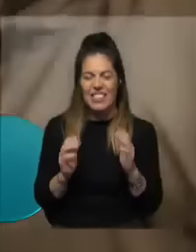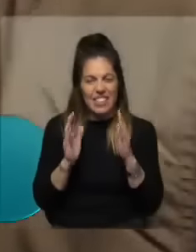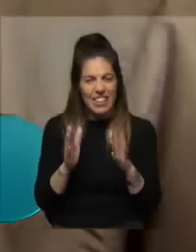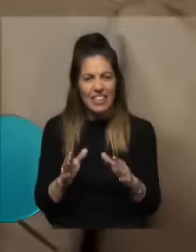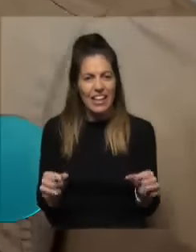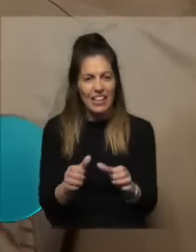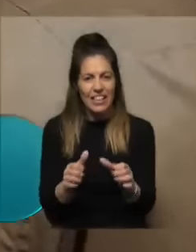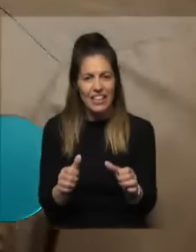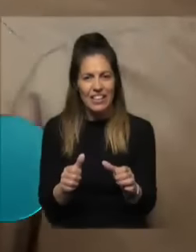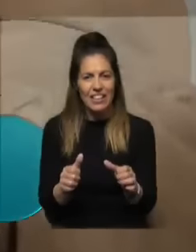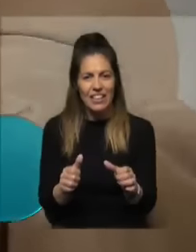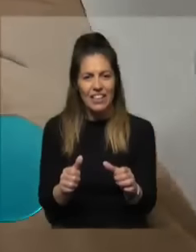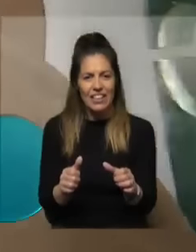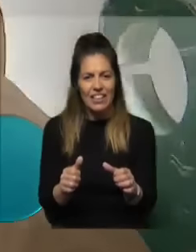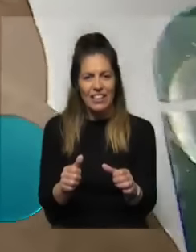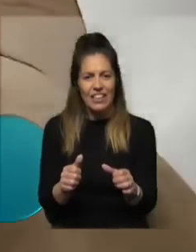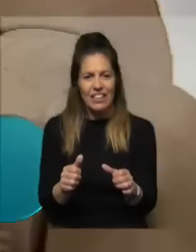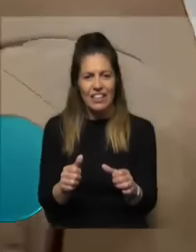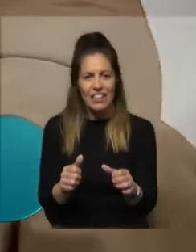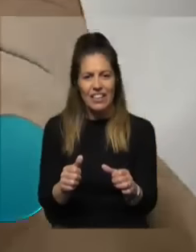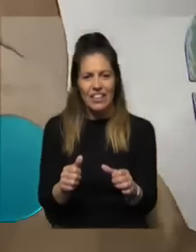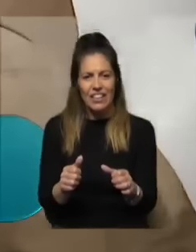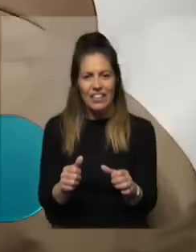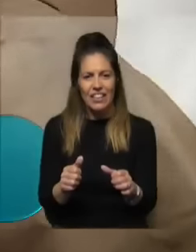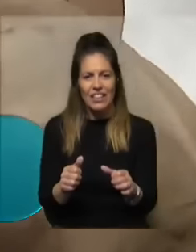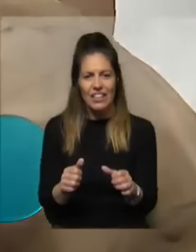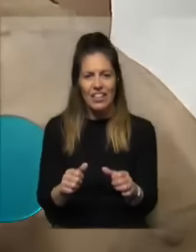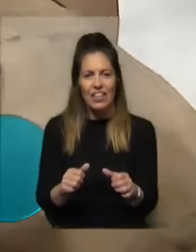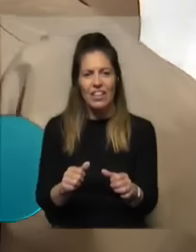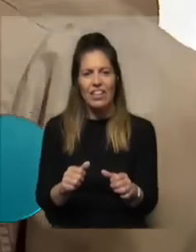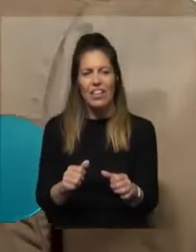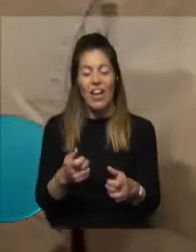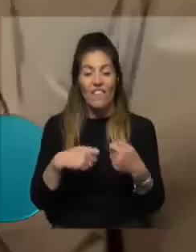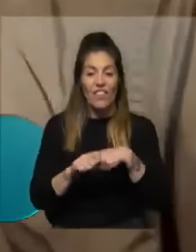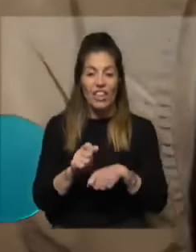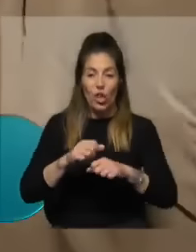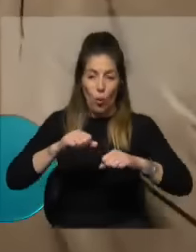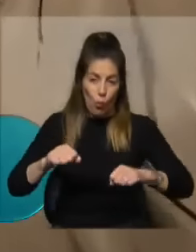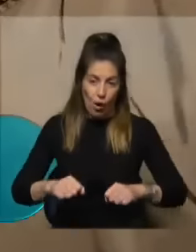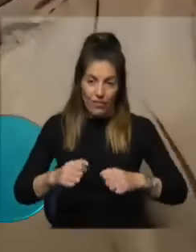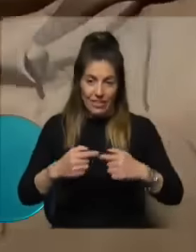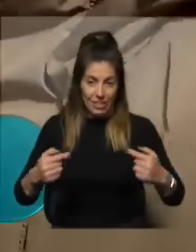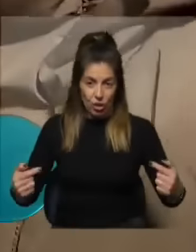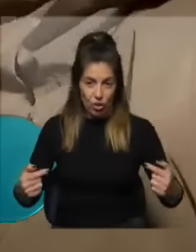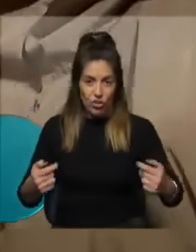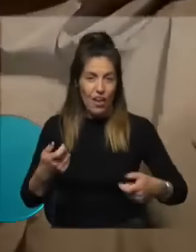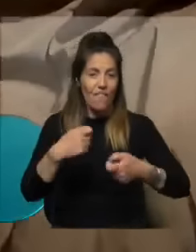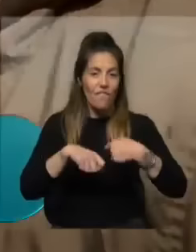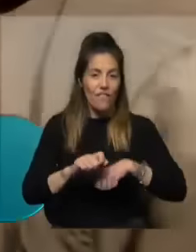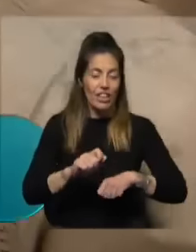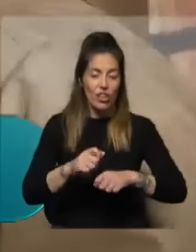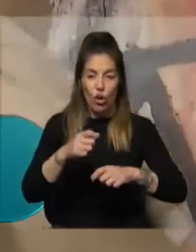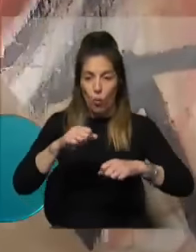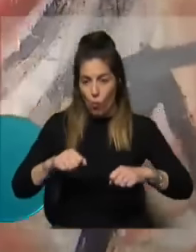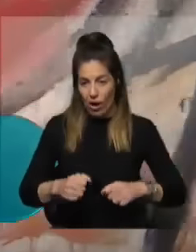estamos, no? Yo, mira, tengo un second hand de venta de muebles. Vendo